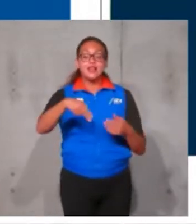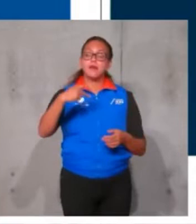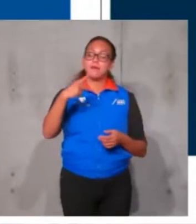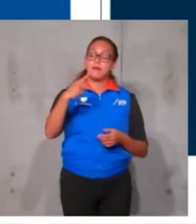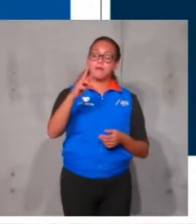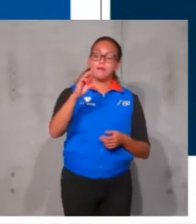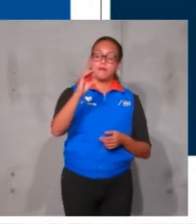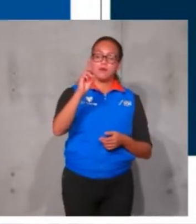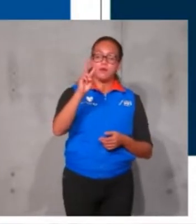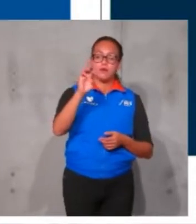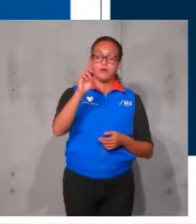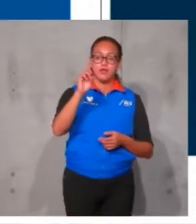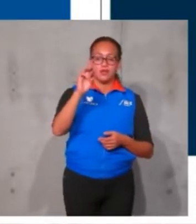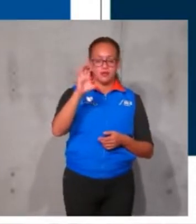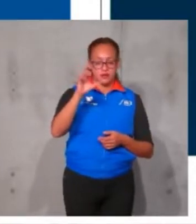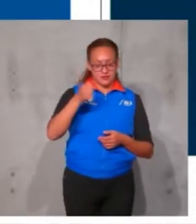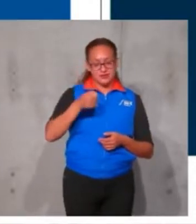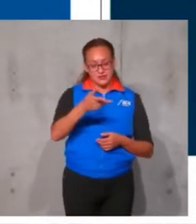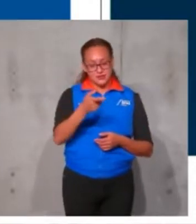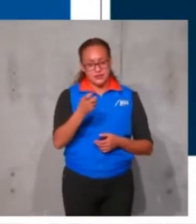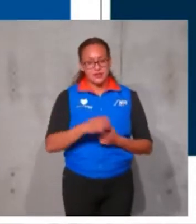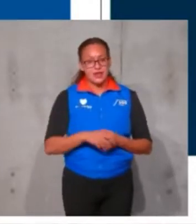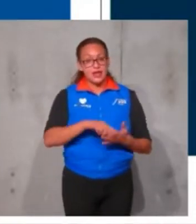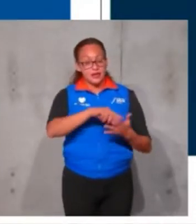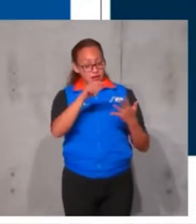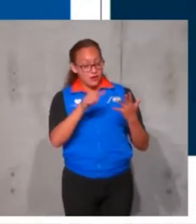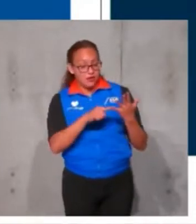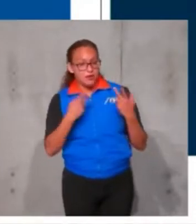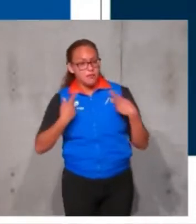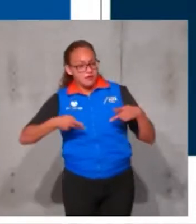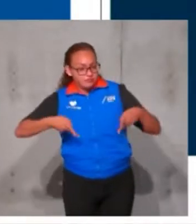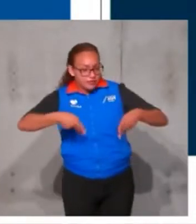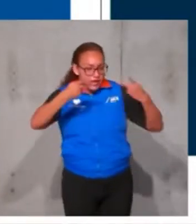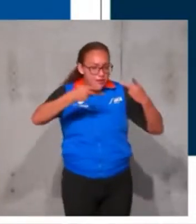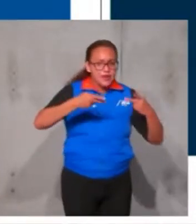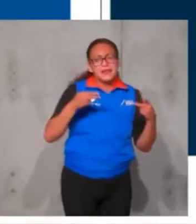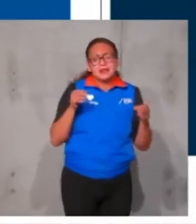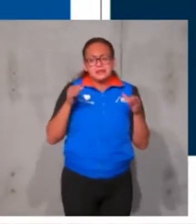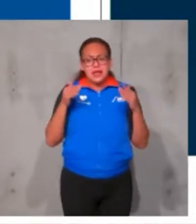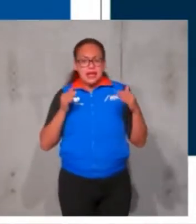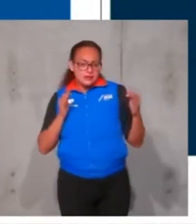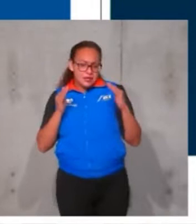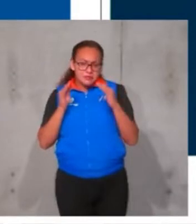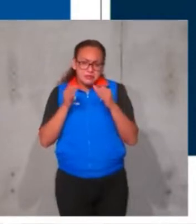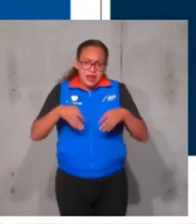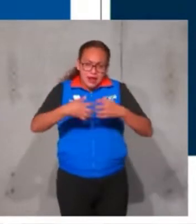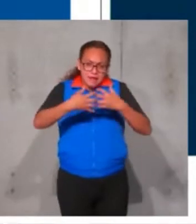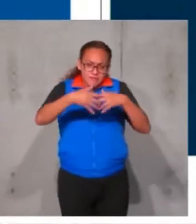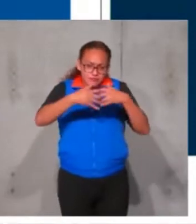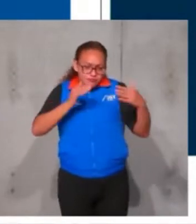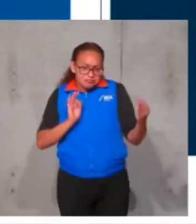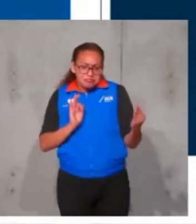serían proveedores. Tenemos, me dicen, distribuidores locales y distribuidores nacionales. Bueno, todos son distribuidores.